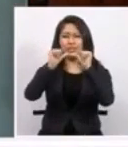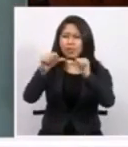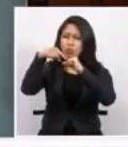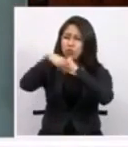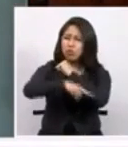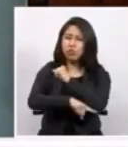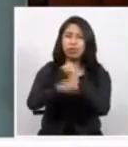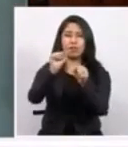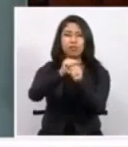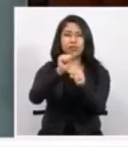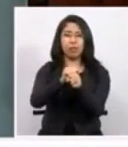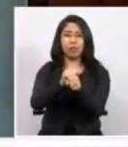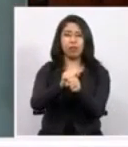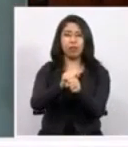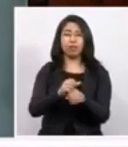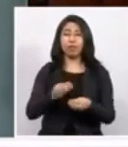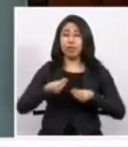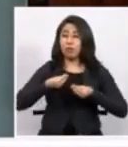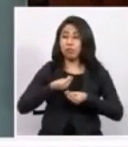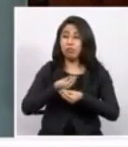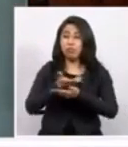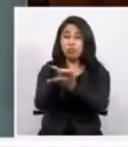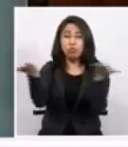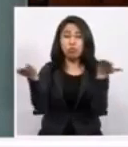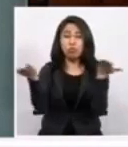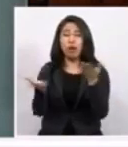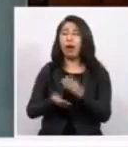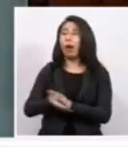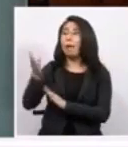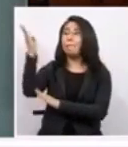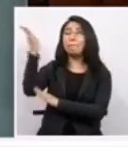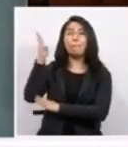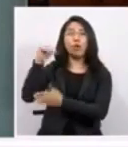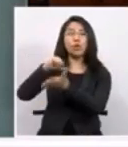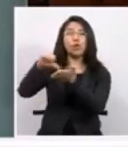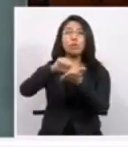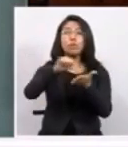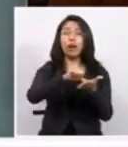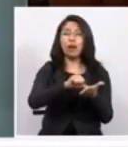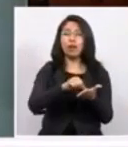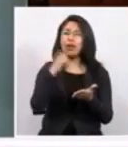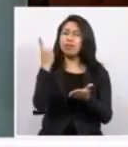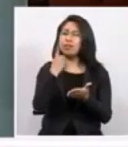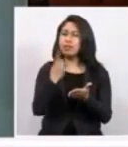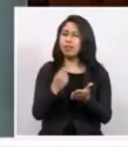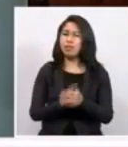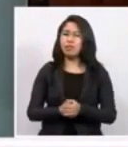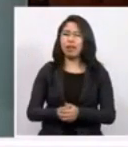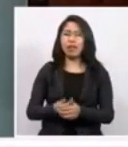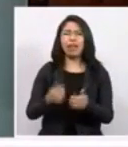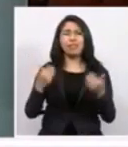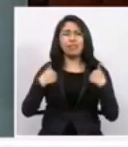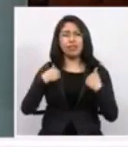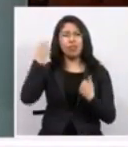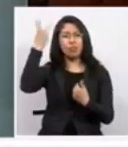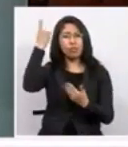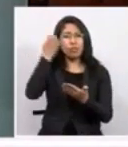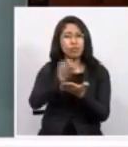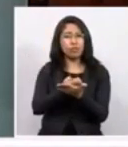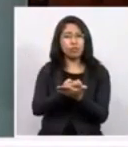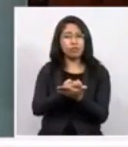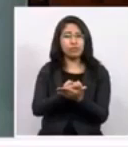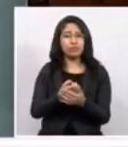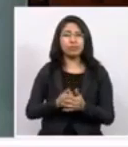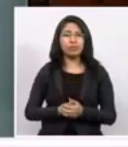gobierno. La redistribución del ingreso, los bonos, siempre irán de la mano de nuestra política económica. Vamos a